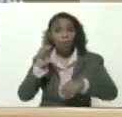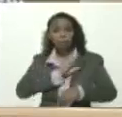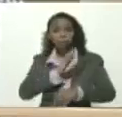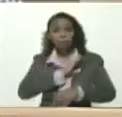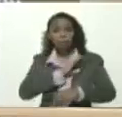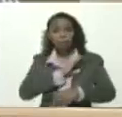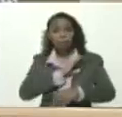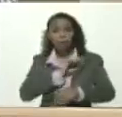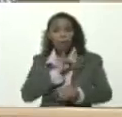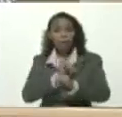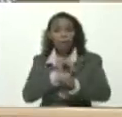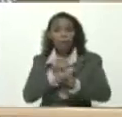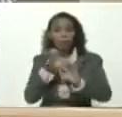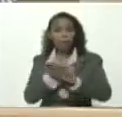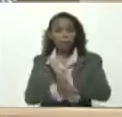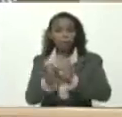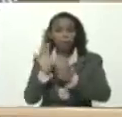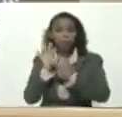página